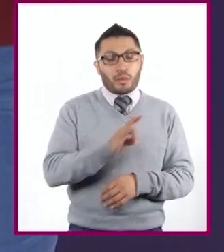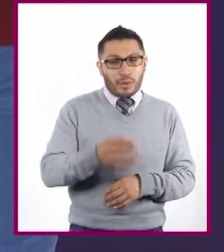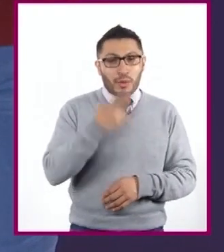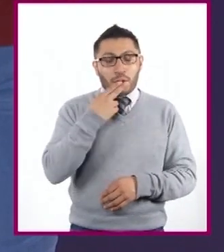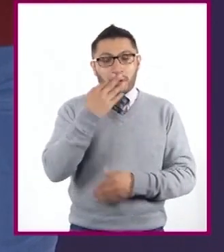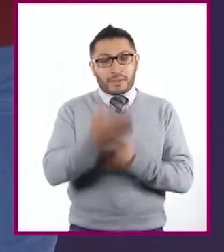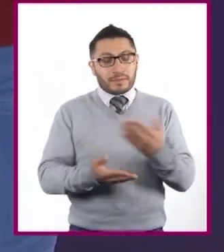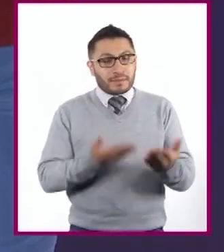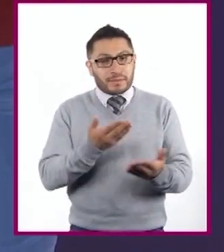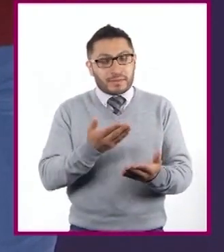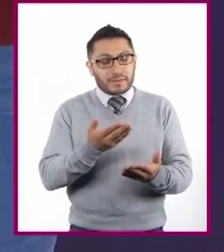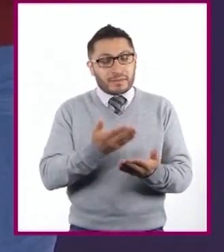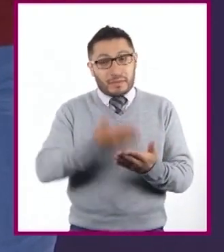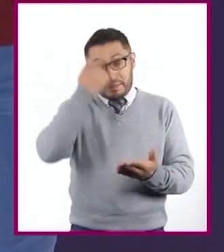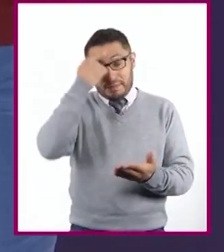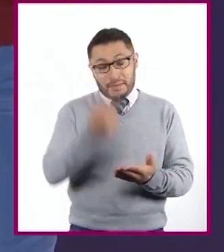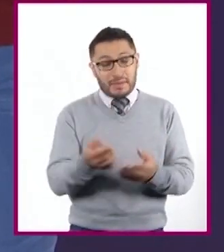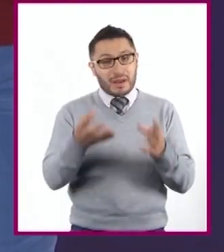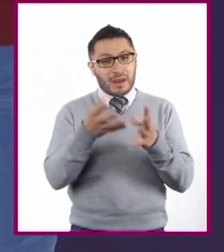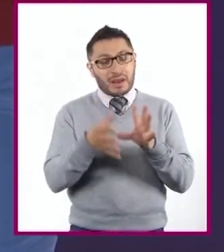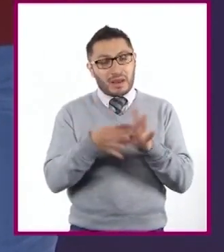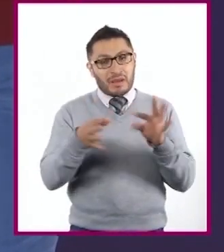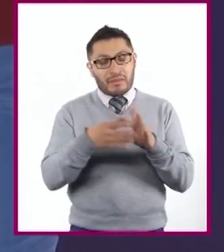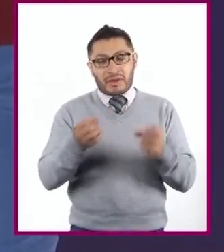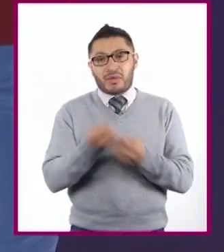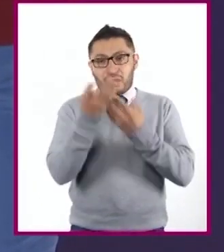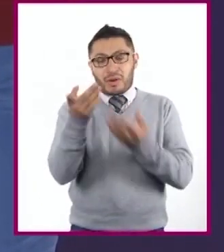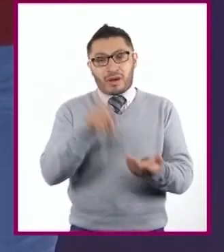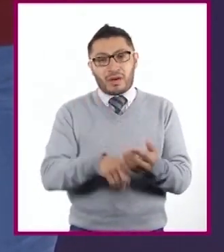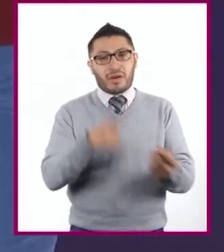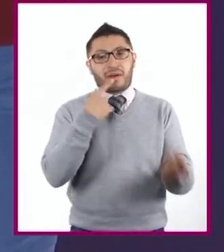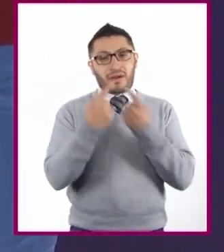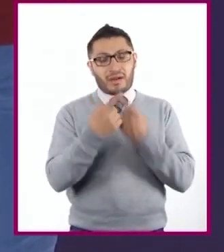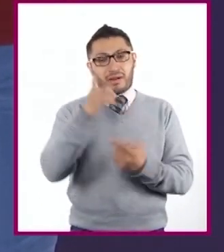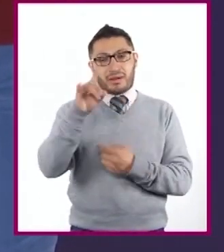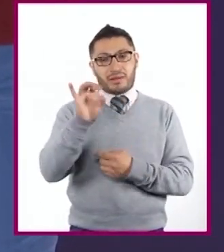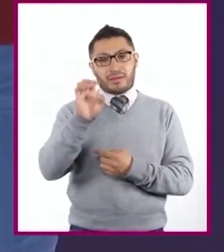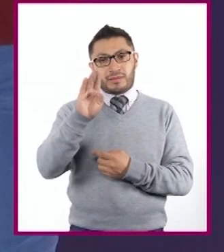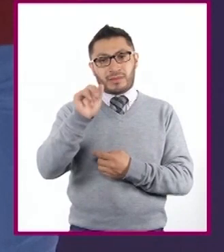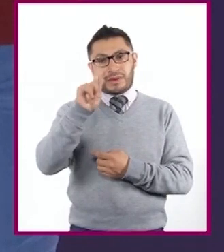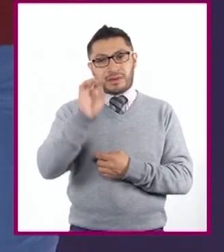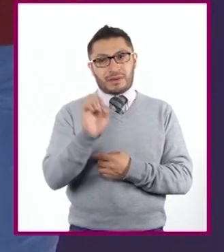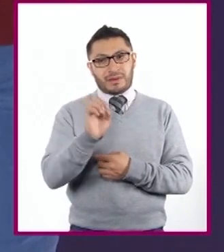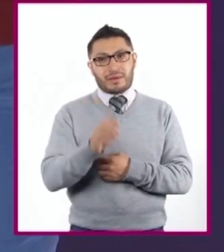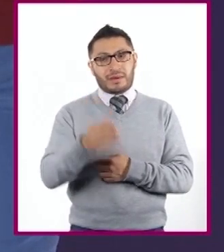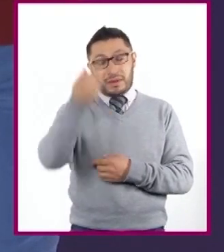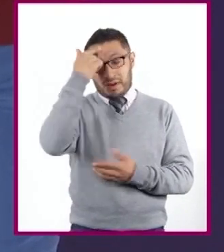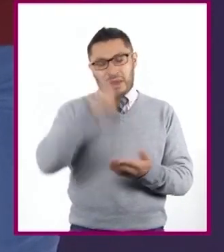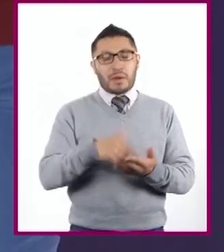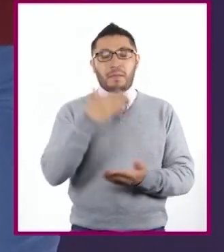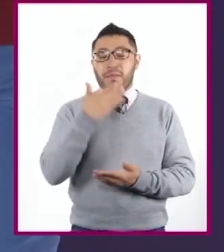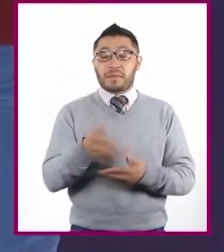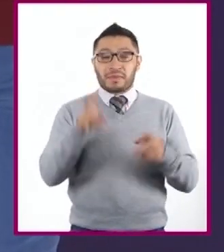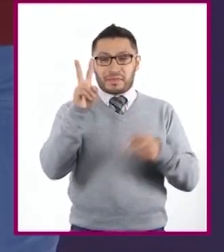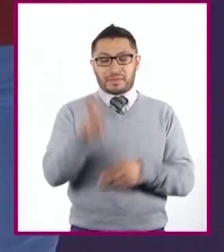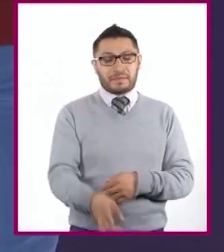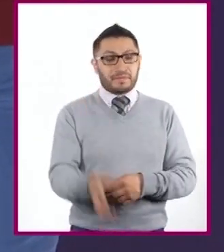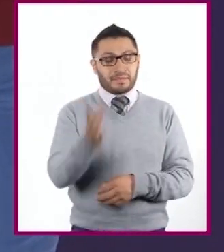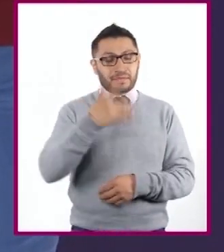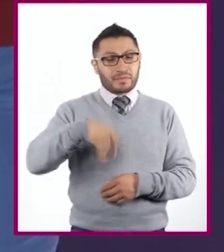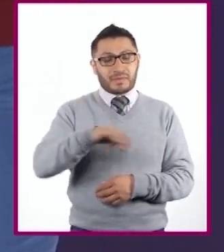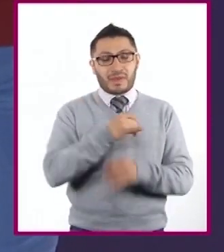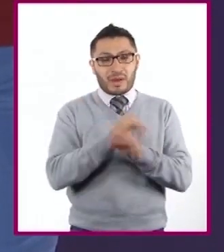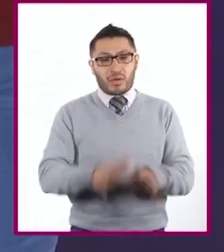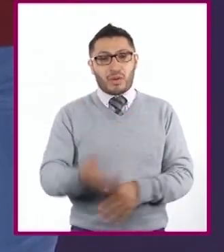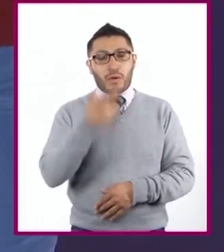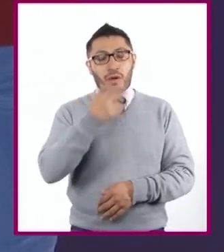para expresar argumentos en un debate. Me parece muy bien, maestra. Creo que buscar la información que nos sirva